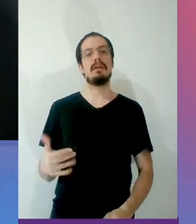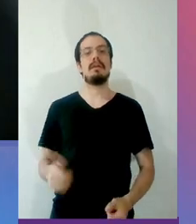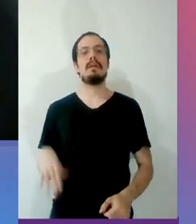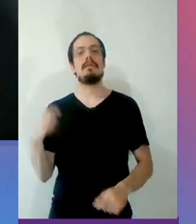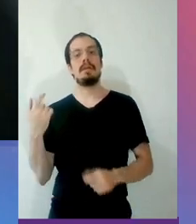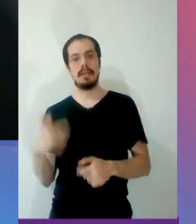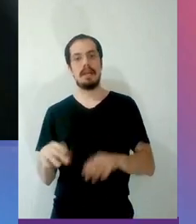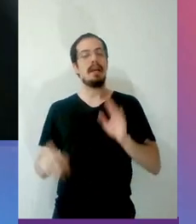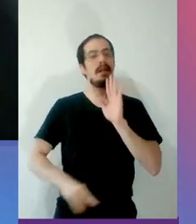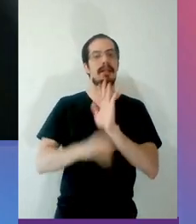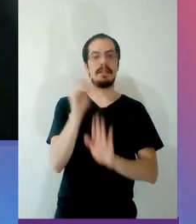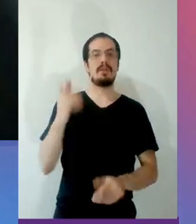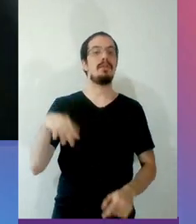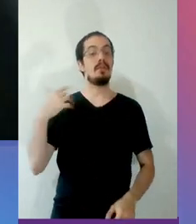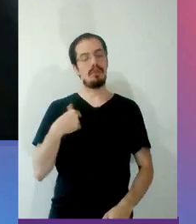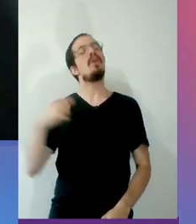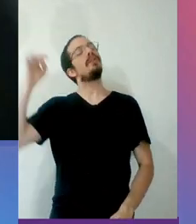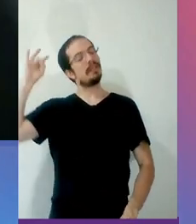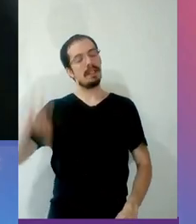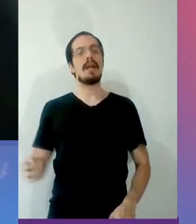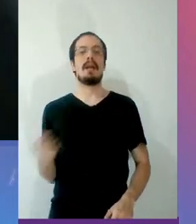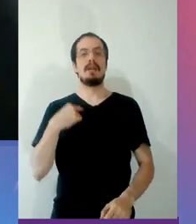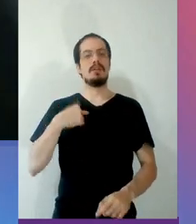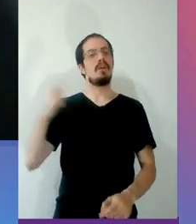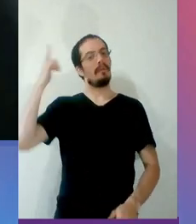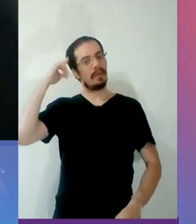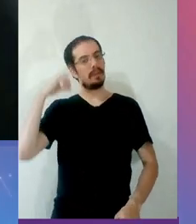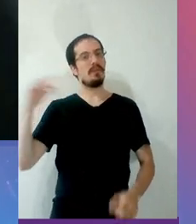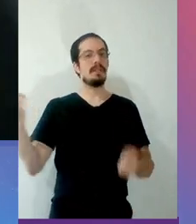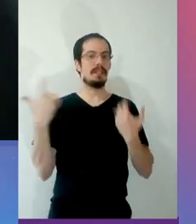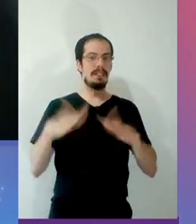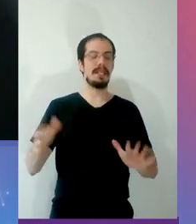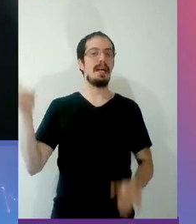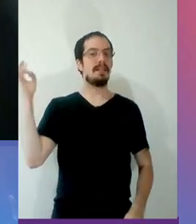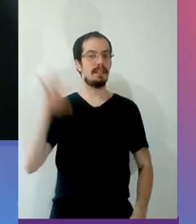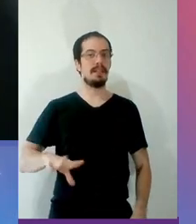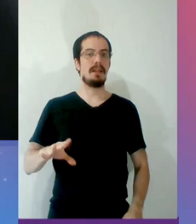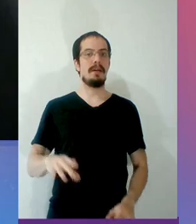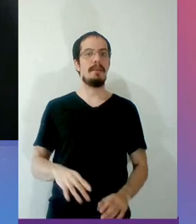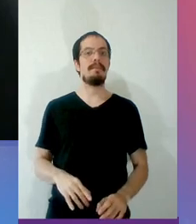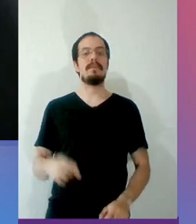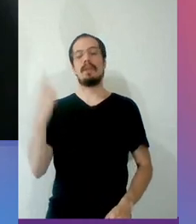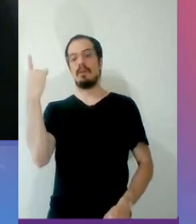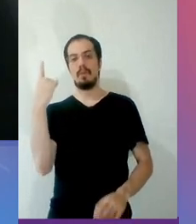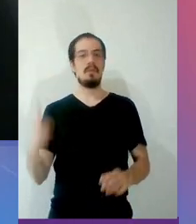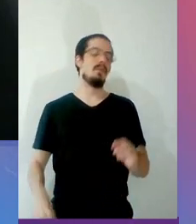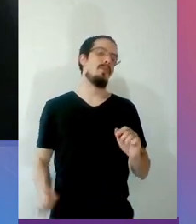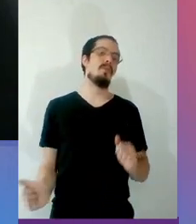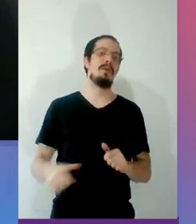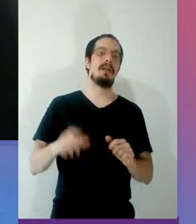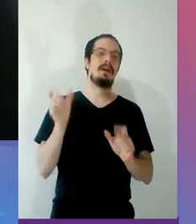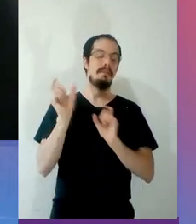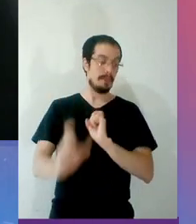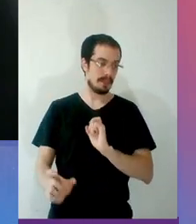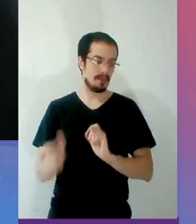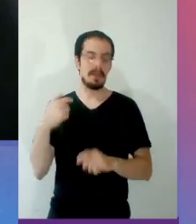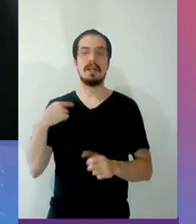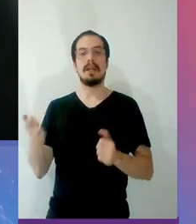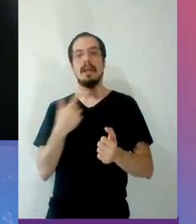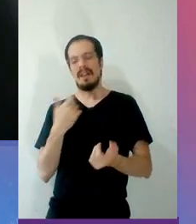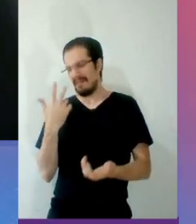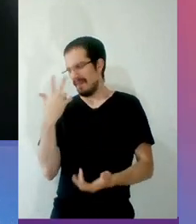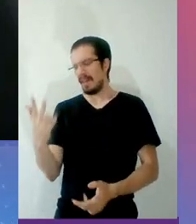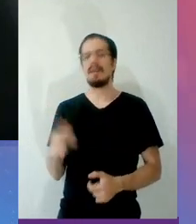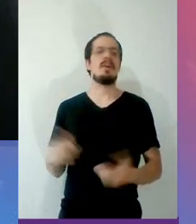digo, o sea, yo creo que ya tenemos una generación de todos los niños que vivieron su primera infancia,